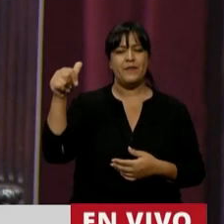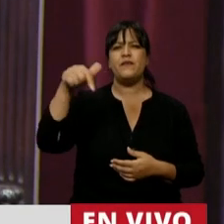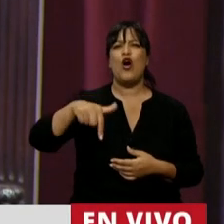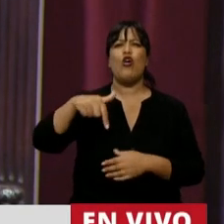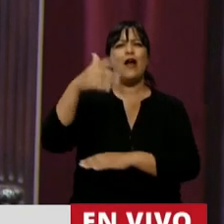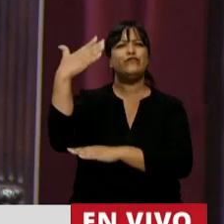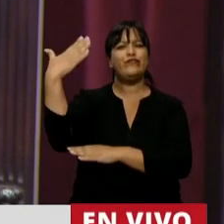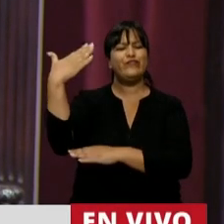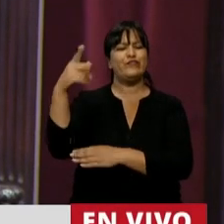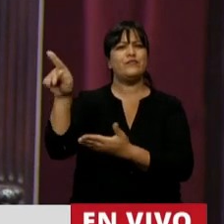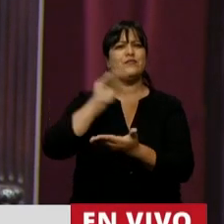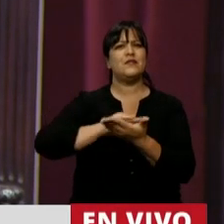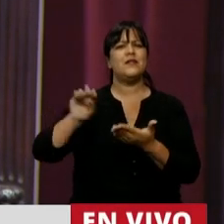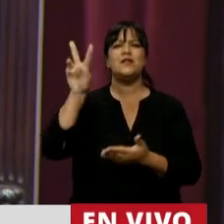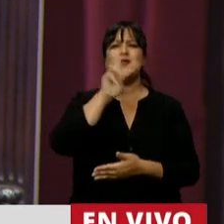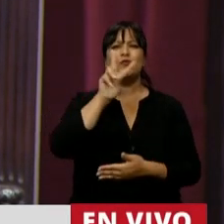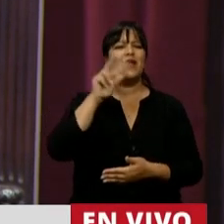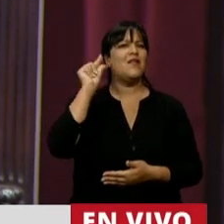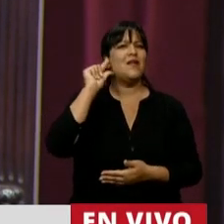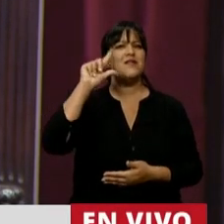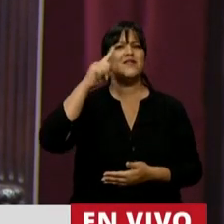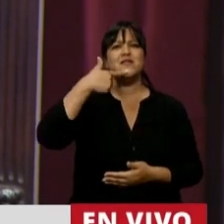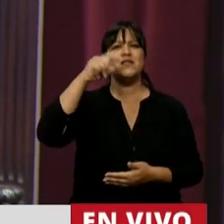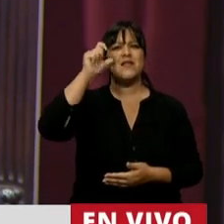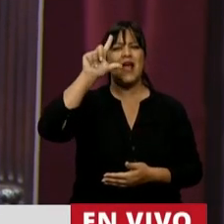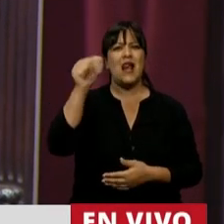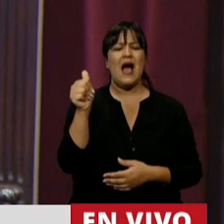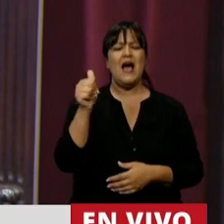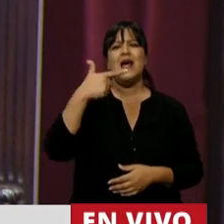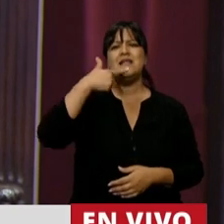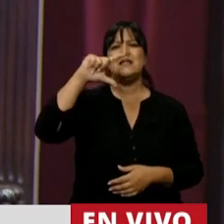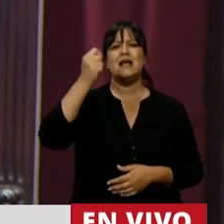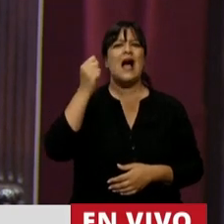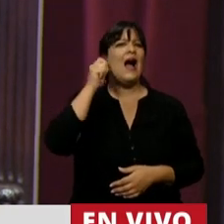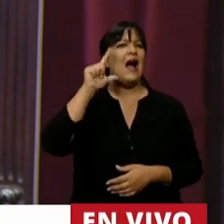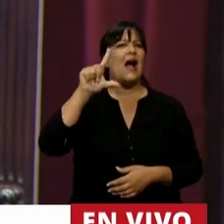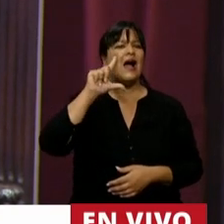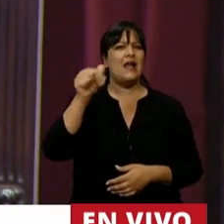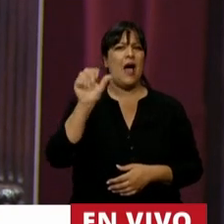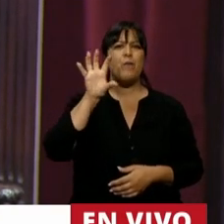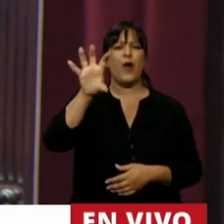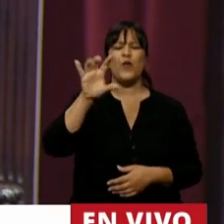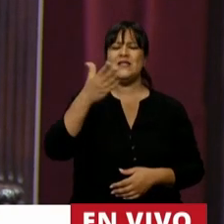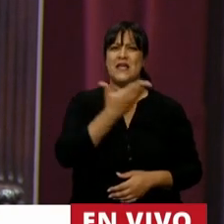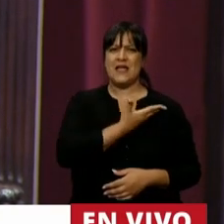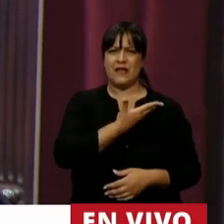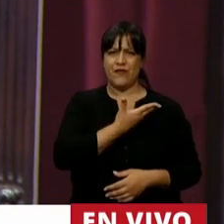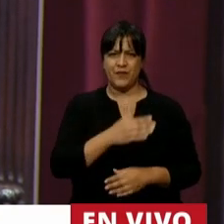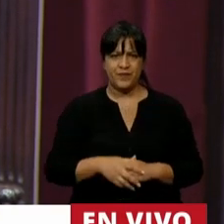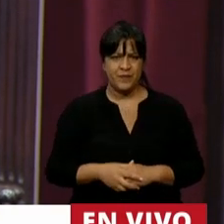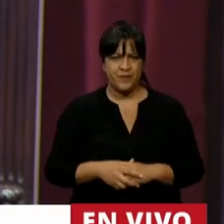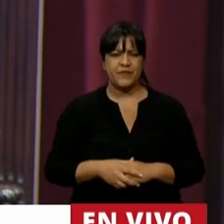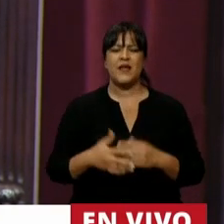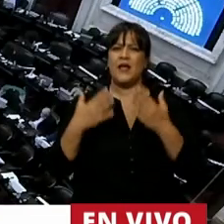Tiene la palabra la diputada Gisela Scaglia de la provincia de Santa Fe. Gracias,